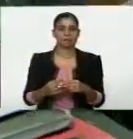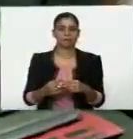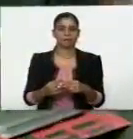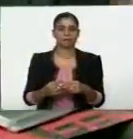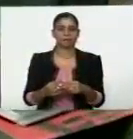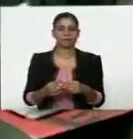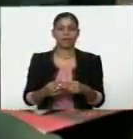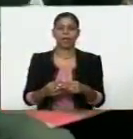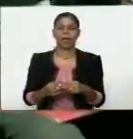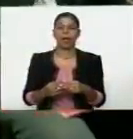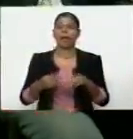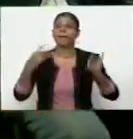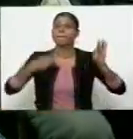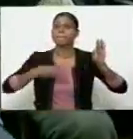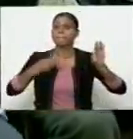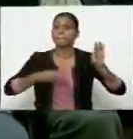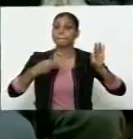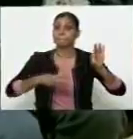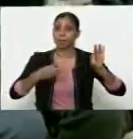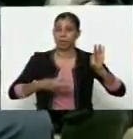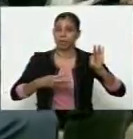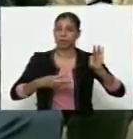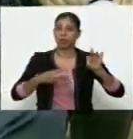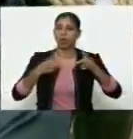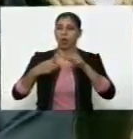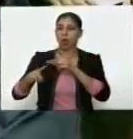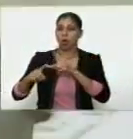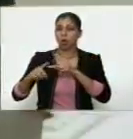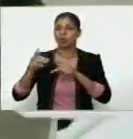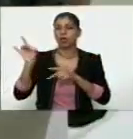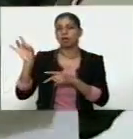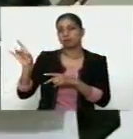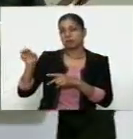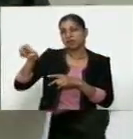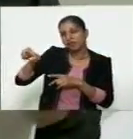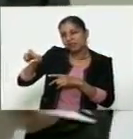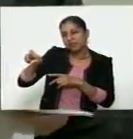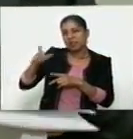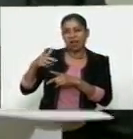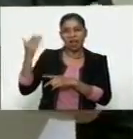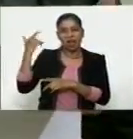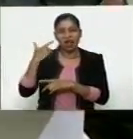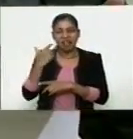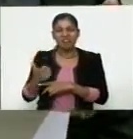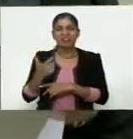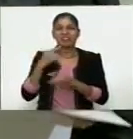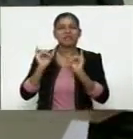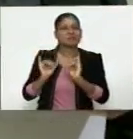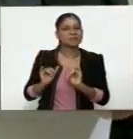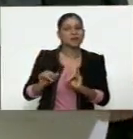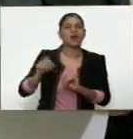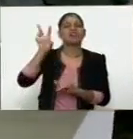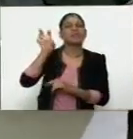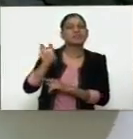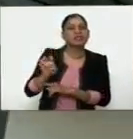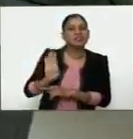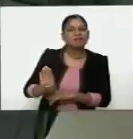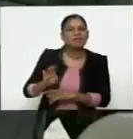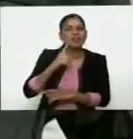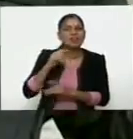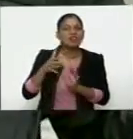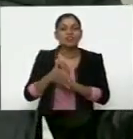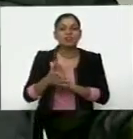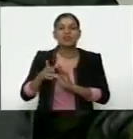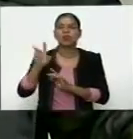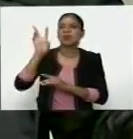El petro, igual que las criptomonedas, que en su momento, no importa que sean, muchos agarran y dicen y hablan de la